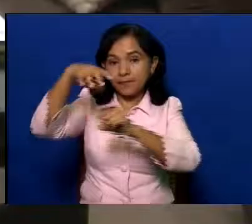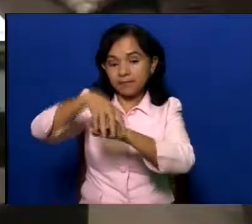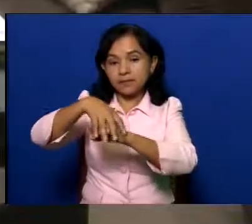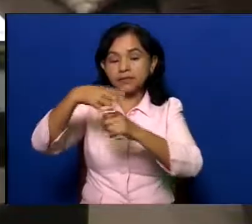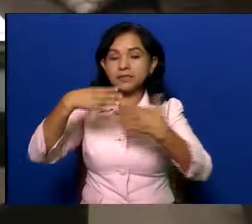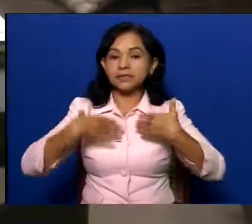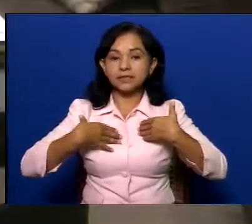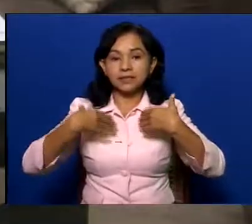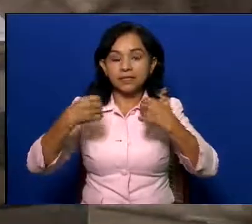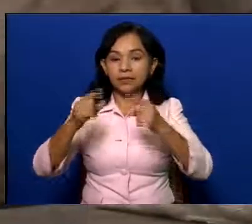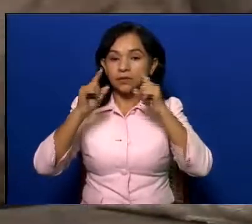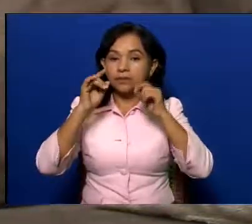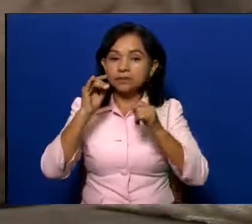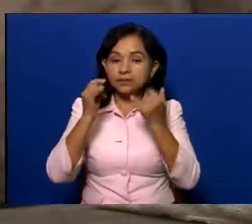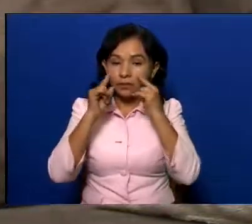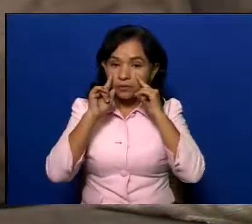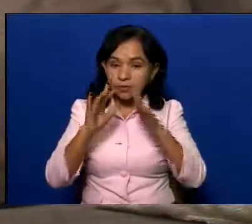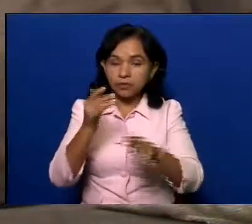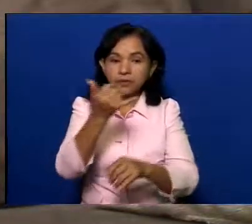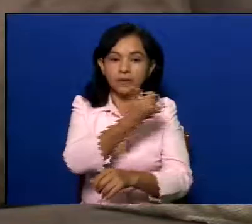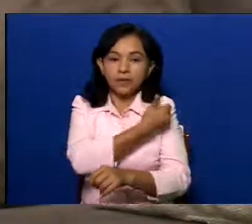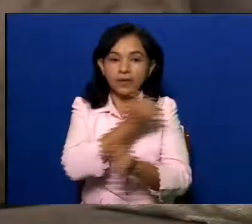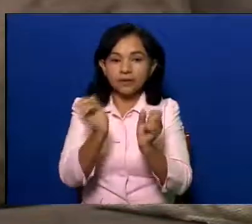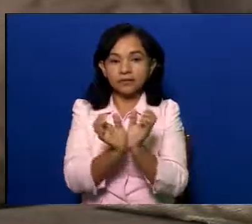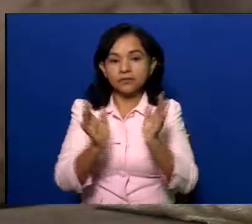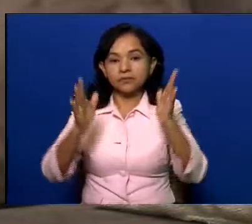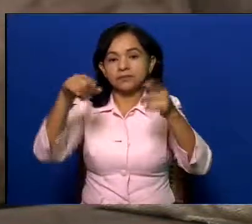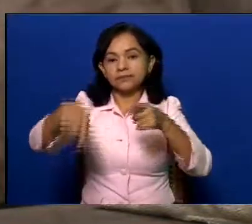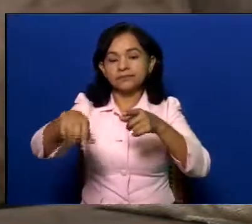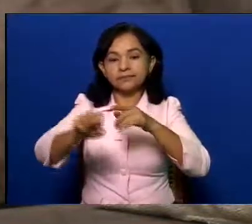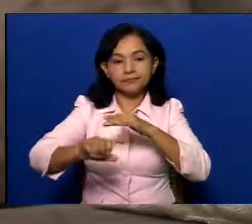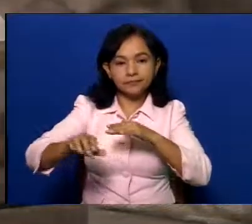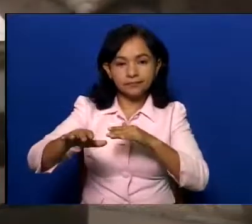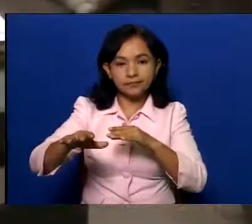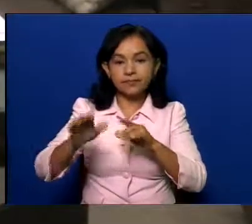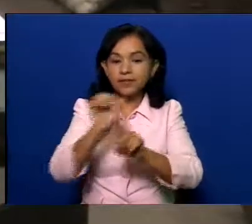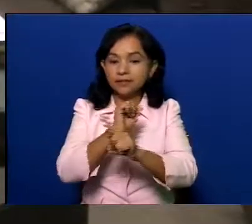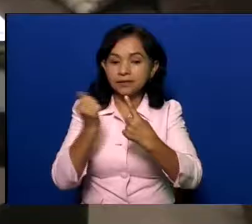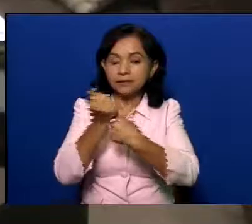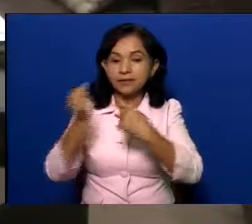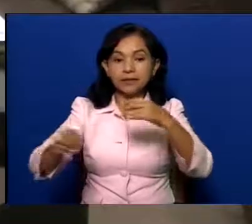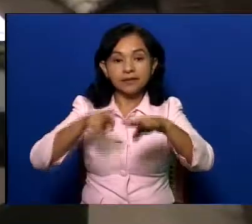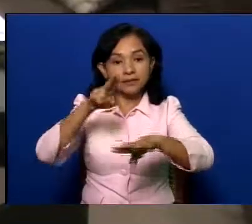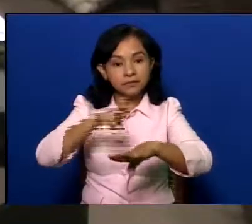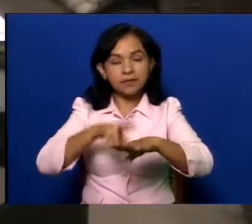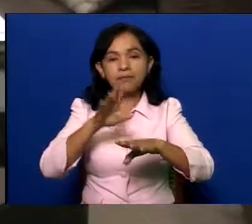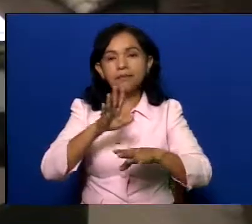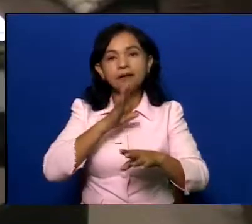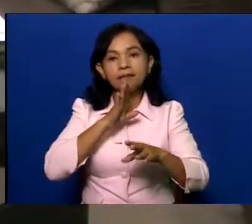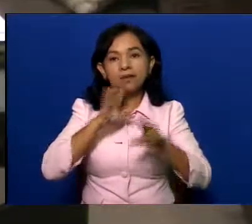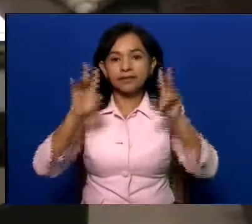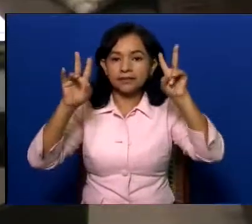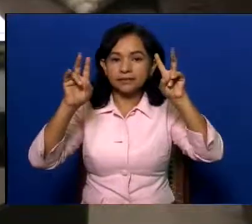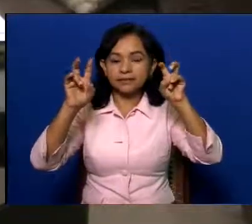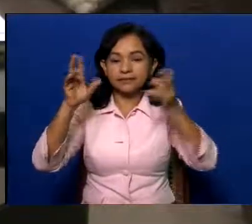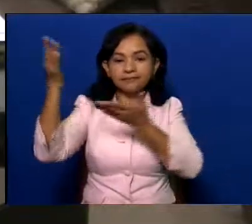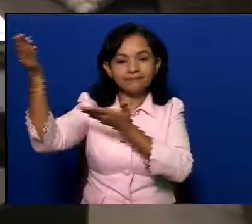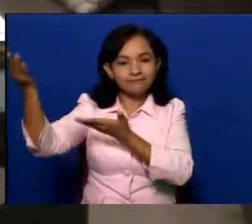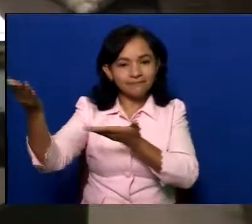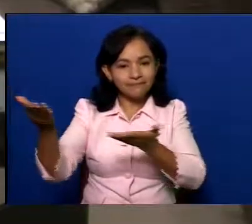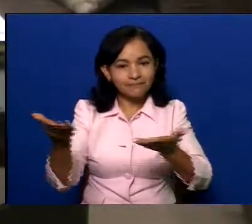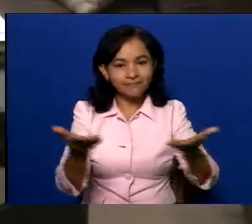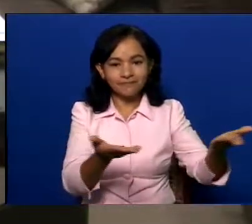y Seguridad Social de la Asamblea Nacional, quien pues, nos estará hablando sobre este tema. Bienvenida, diputada.